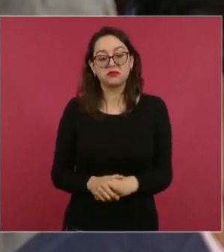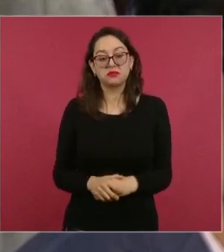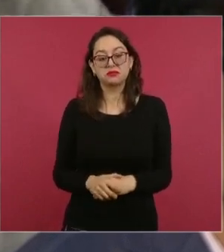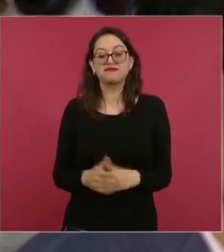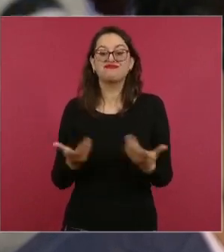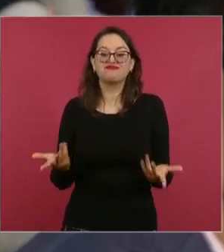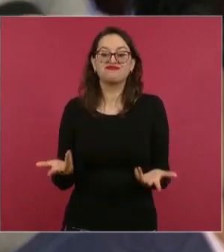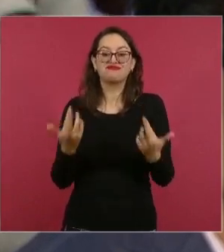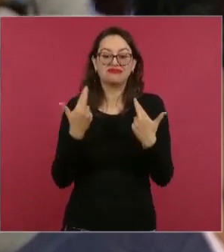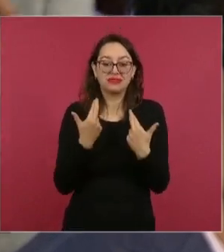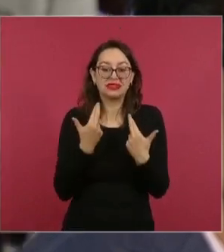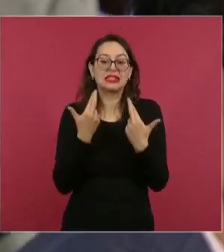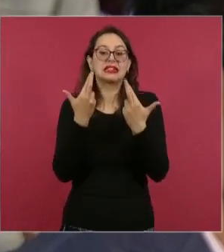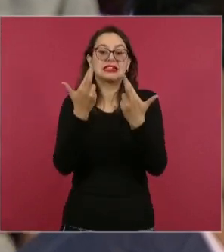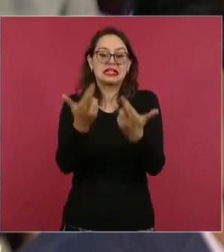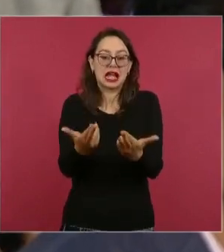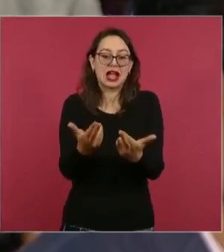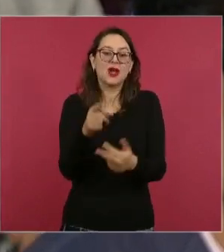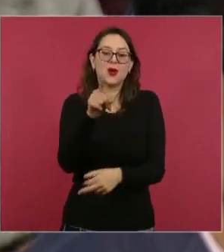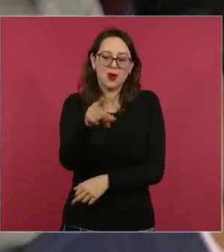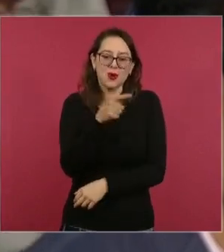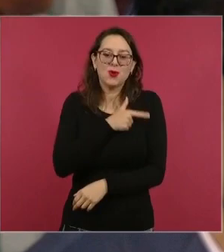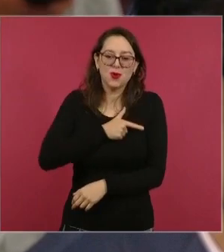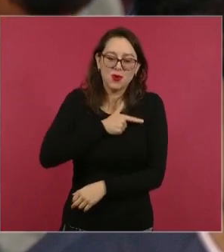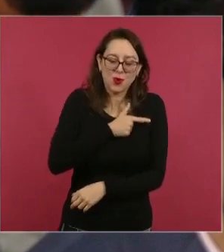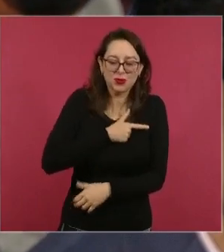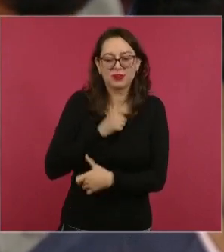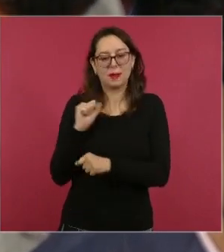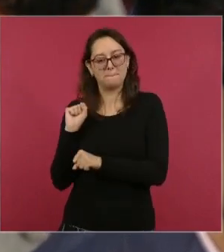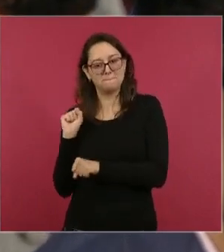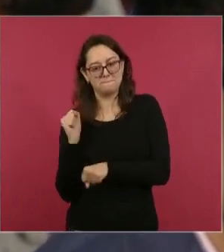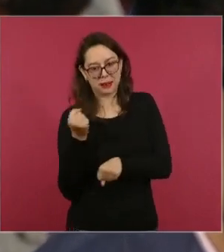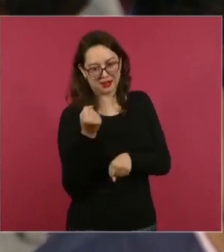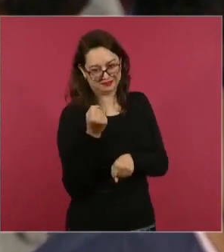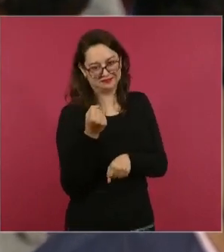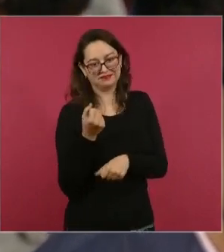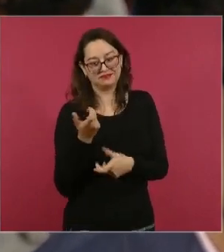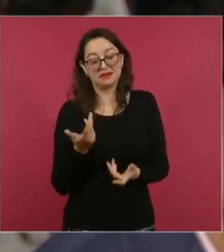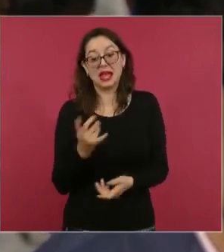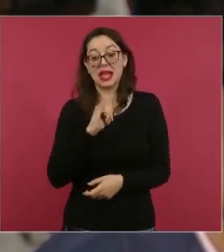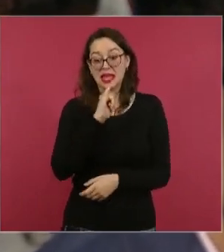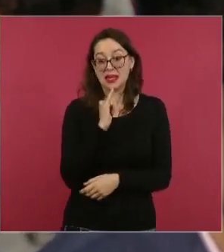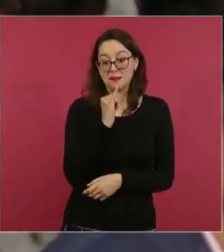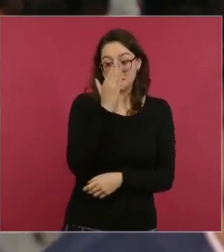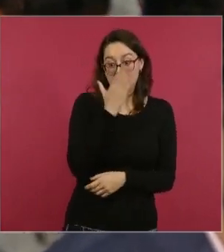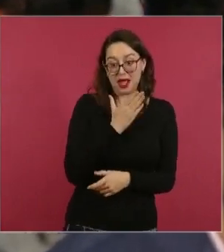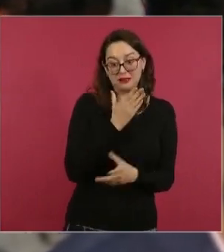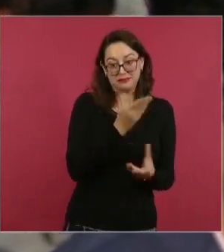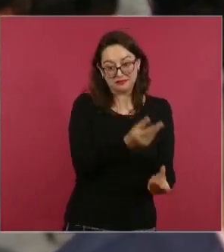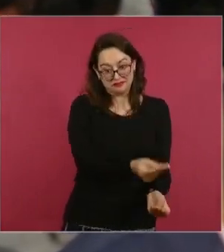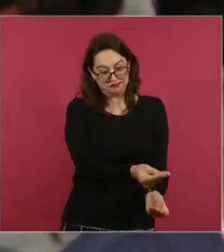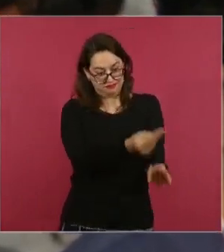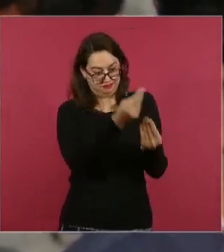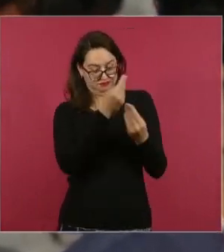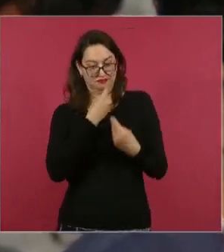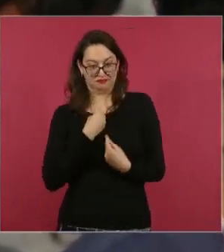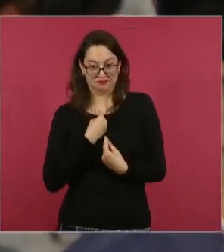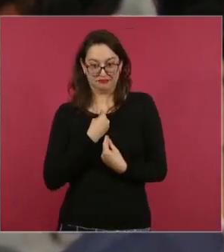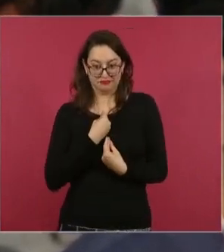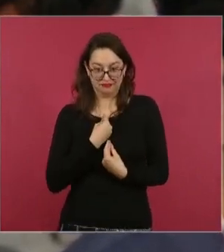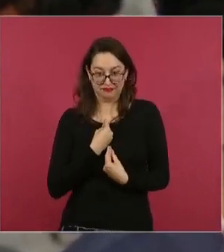obsequio sabemos de de su gusto por el béisbol eh imagen televisión pues me encargó la la misión de